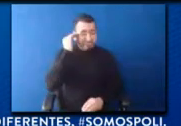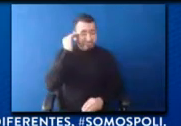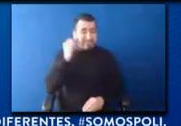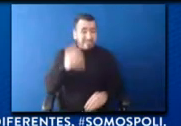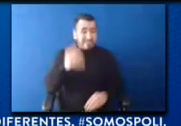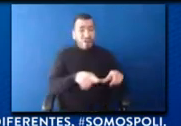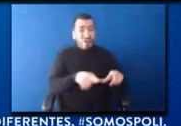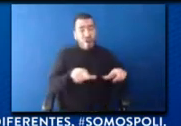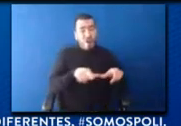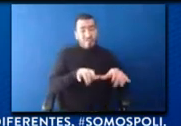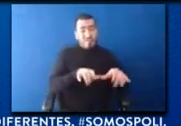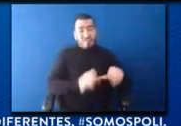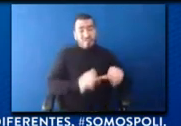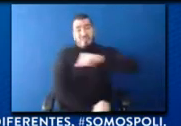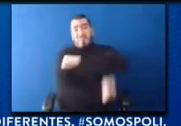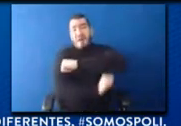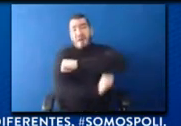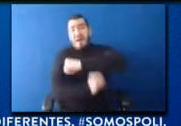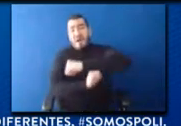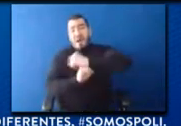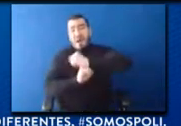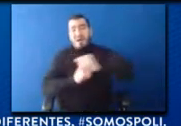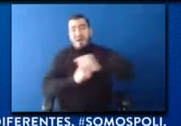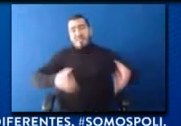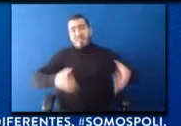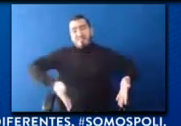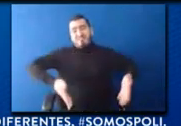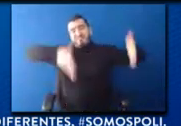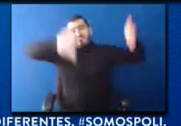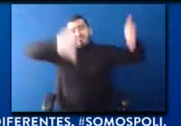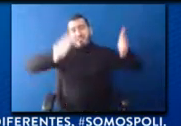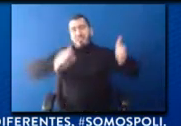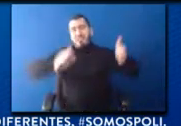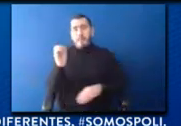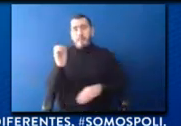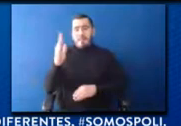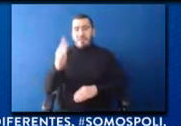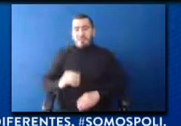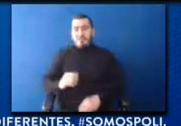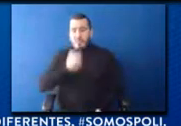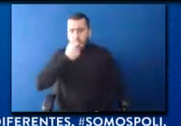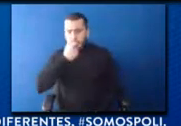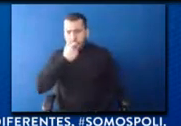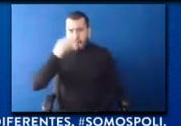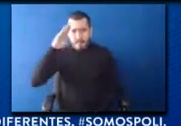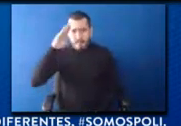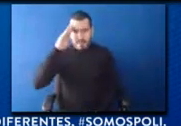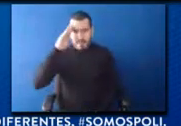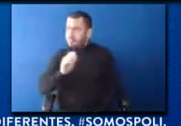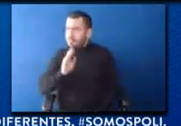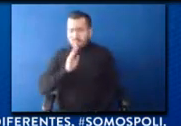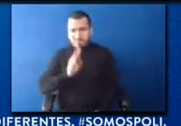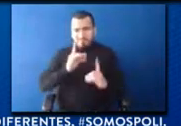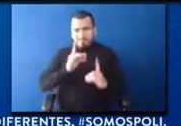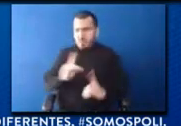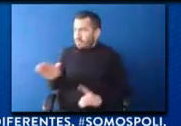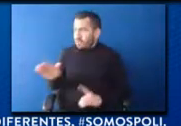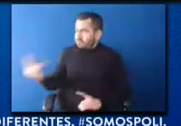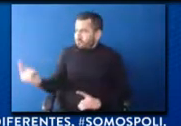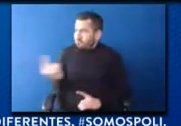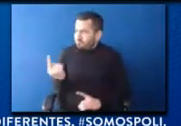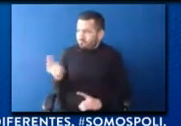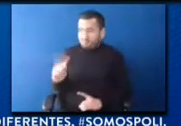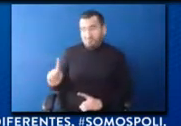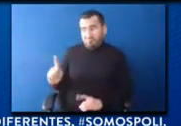grandes barrotes, un vigilante parado en la puerta que decide arbitrariamente quién puede entrar y quién no puede